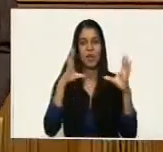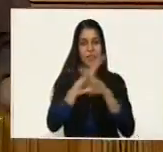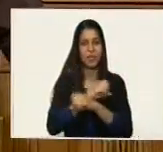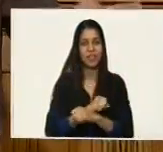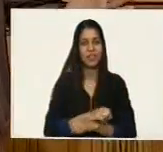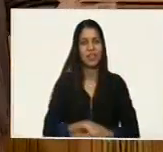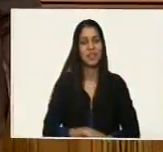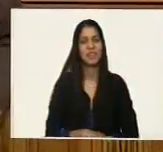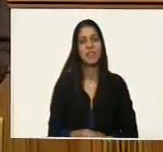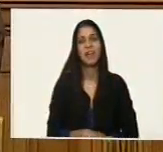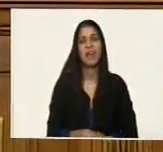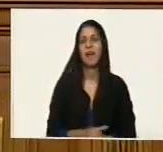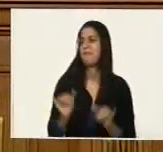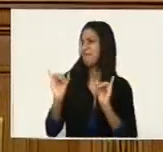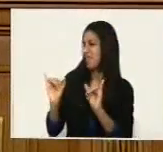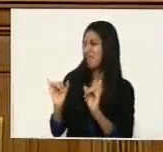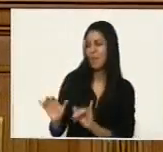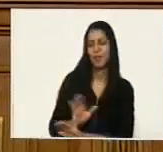Lo mismo.